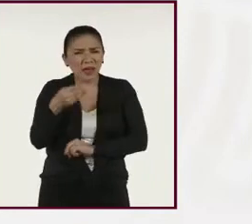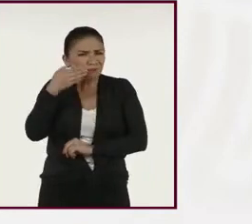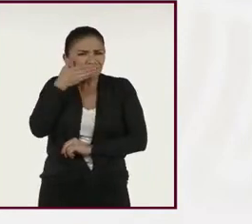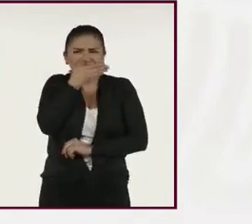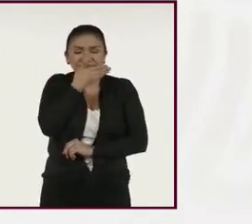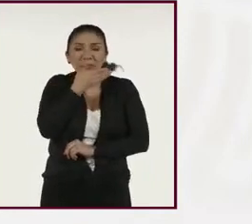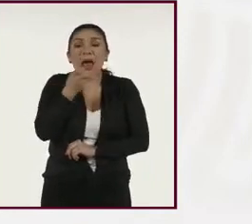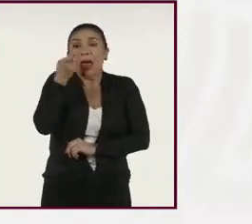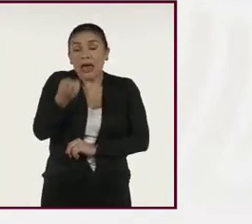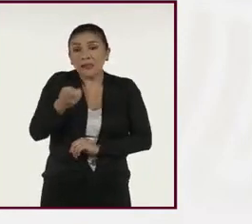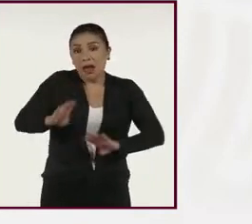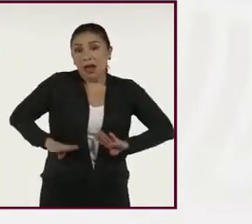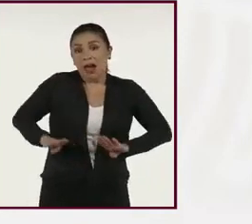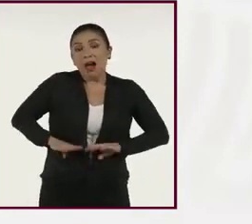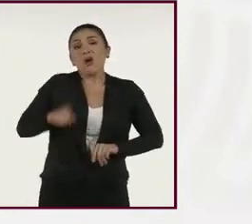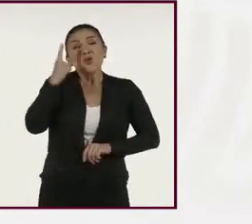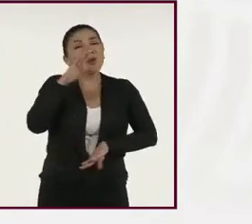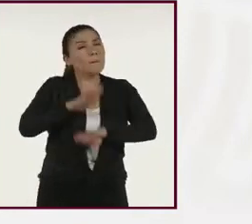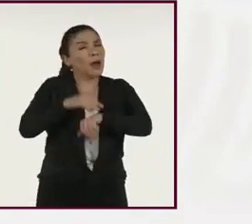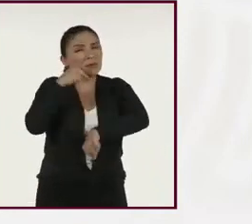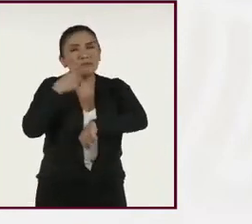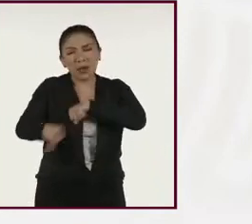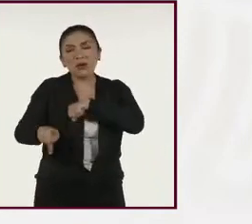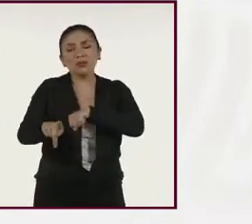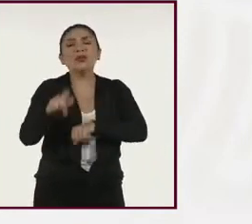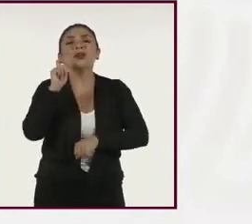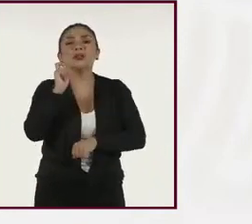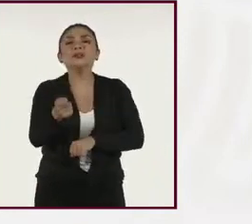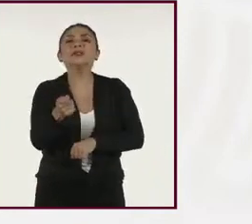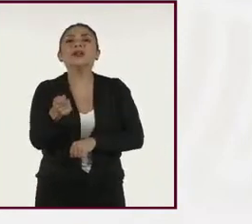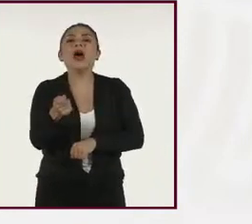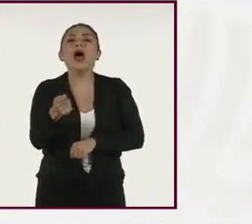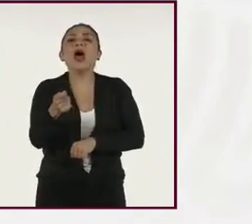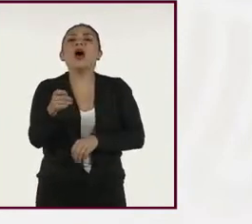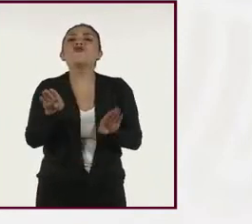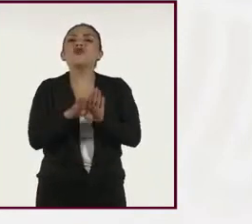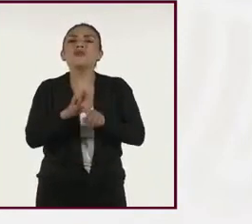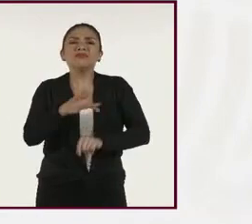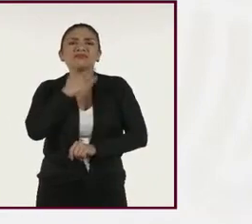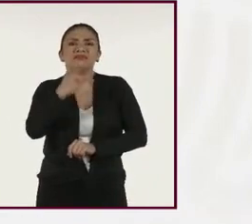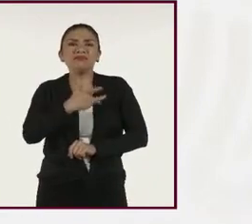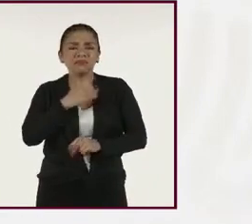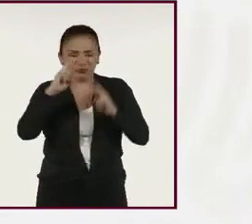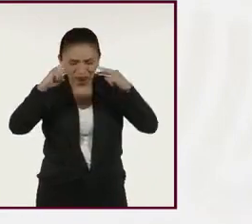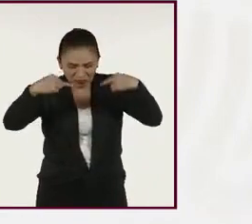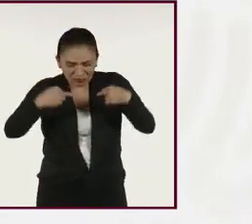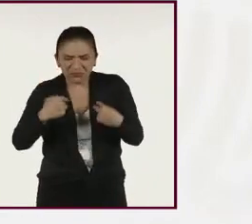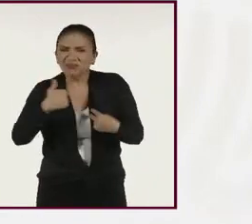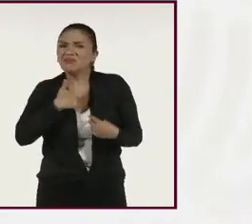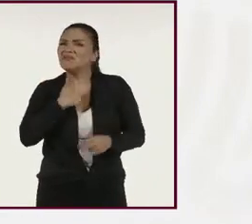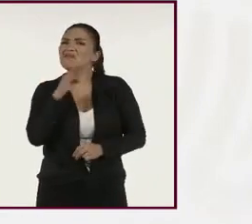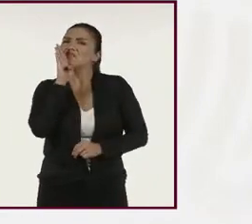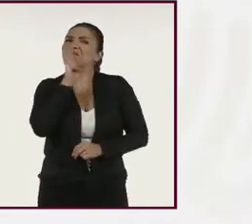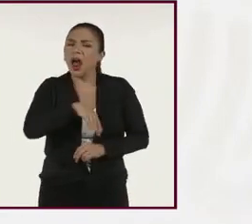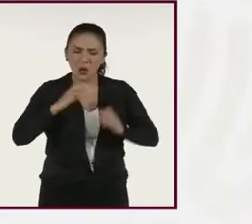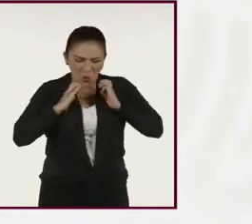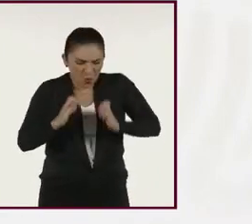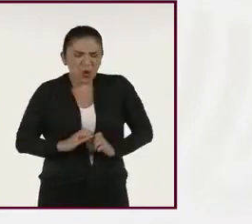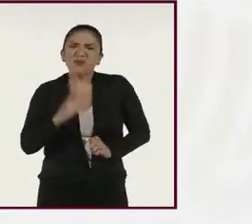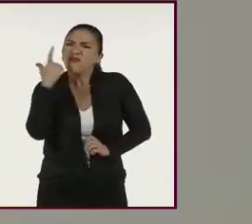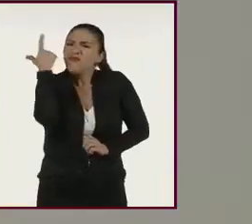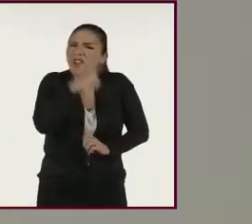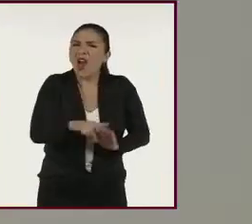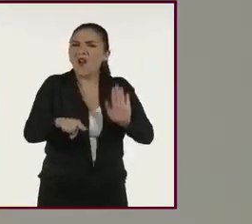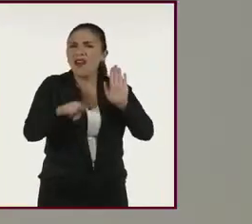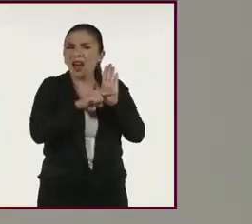y una de estas conductas alimentarias de mayor riesgo son una autopercepción negativa en relación a la corporalidad. Es